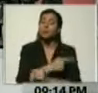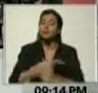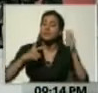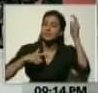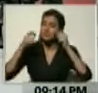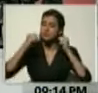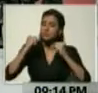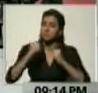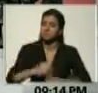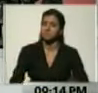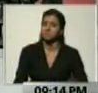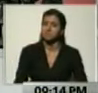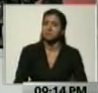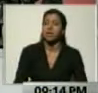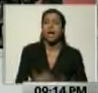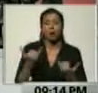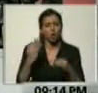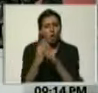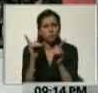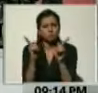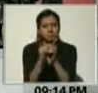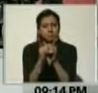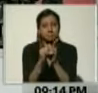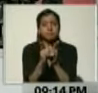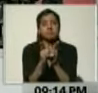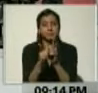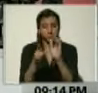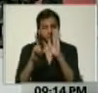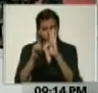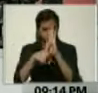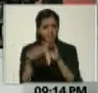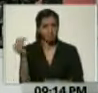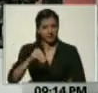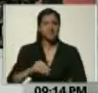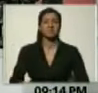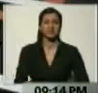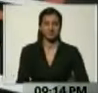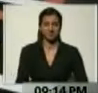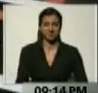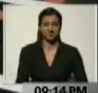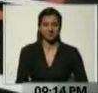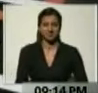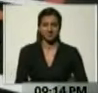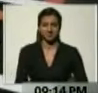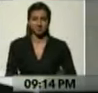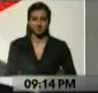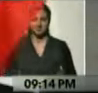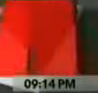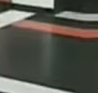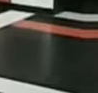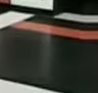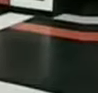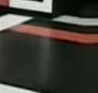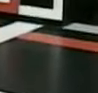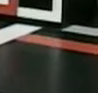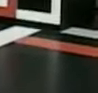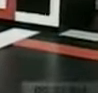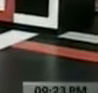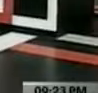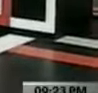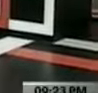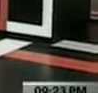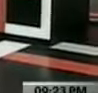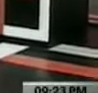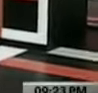de Fuerza Chavista. Vamos a ir a un corte y regresamos. Así sepas que rompe nubes ella, cuando